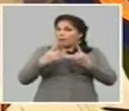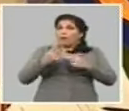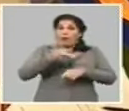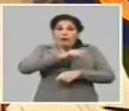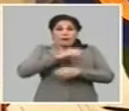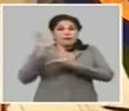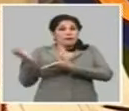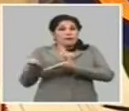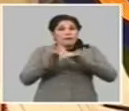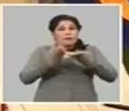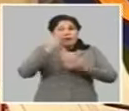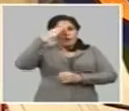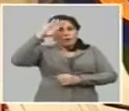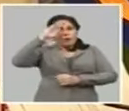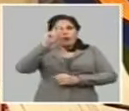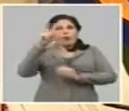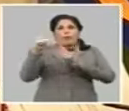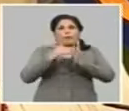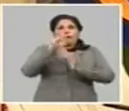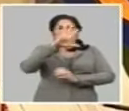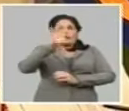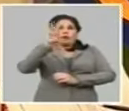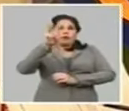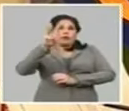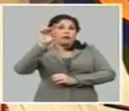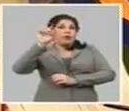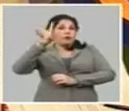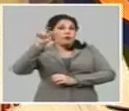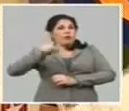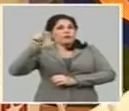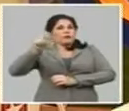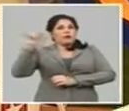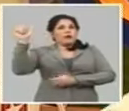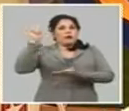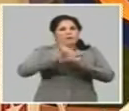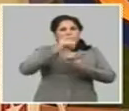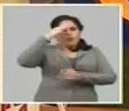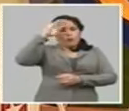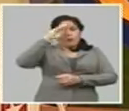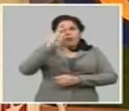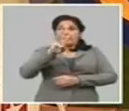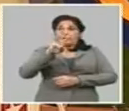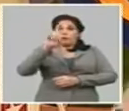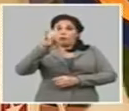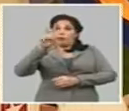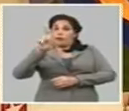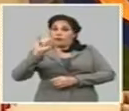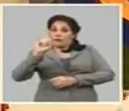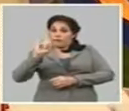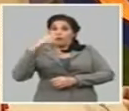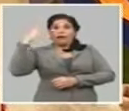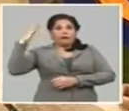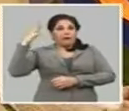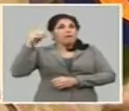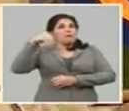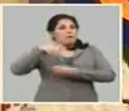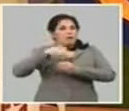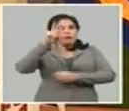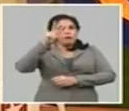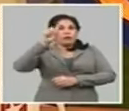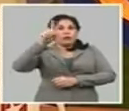recibieron en cuba 2.539 viajeros de ellos 396 extranjero